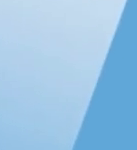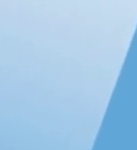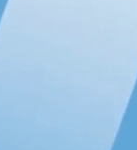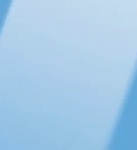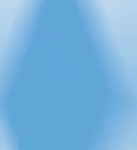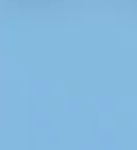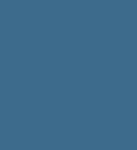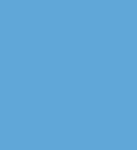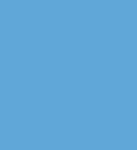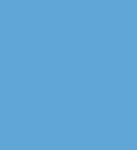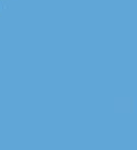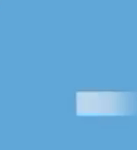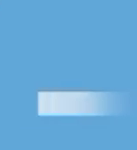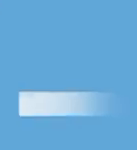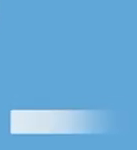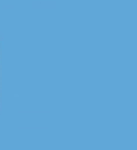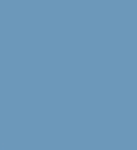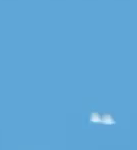Regresamos.